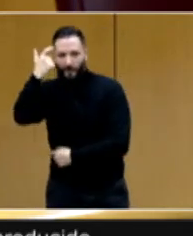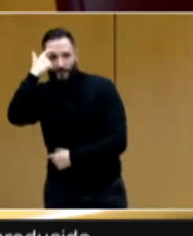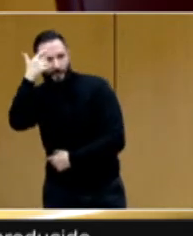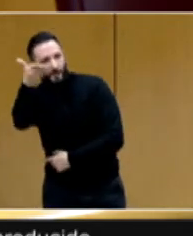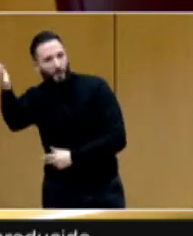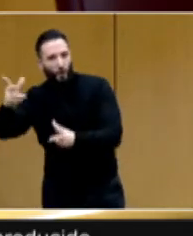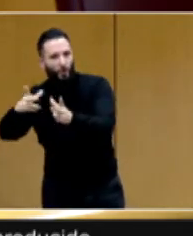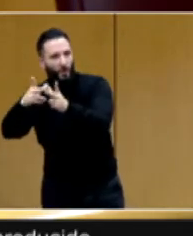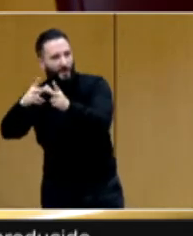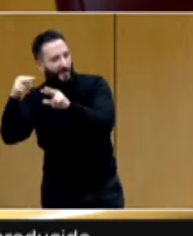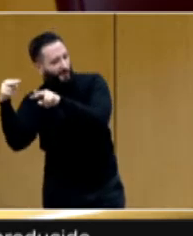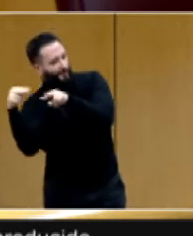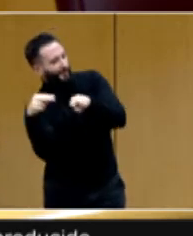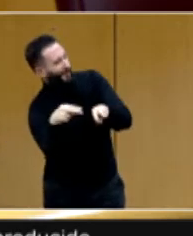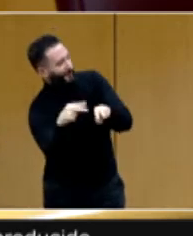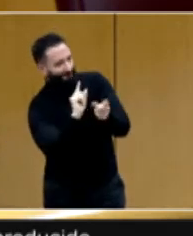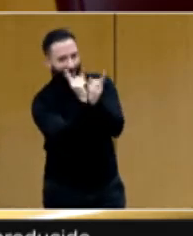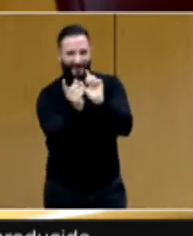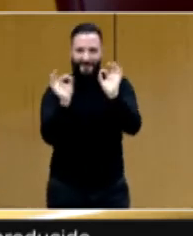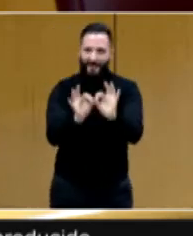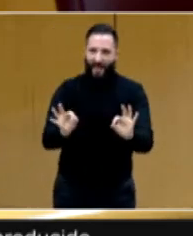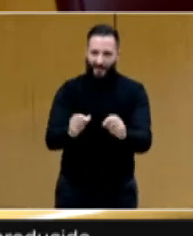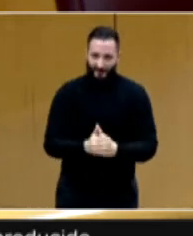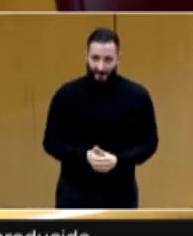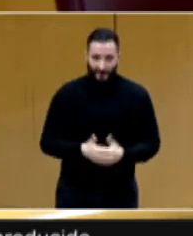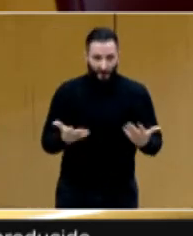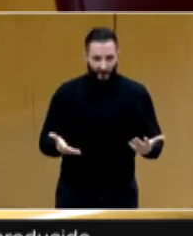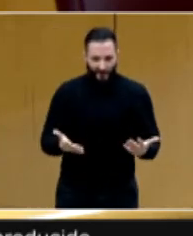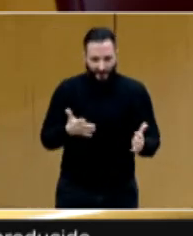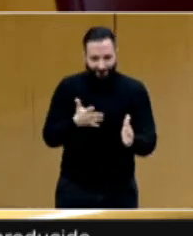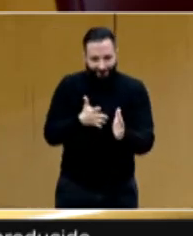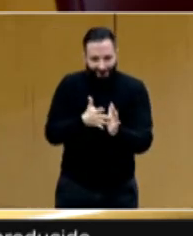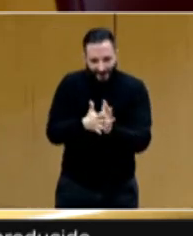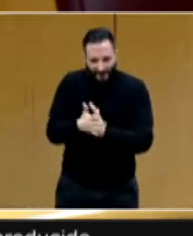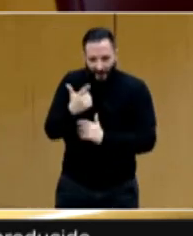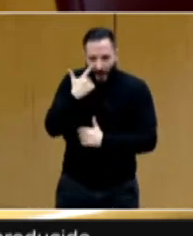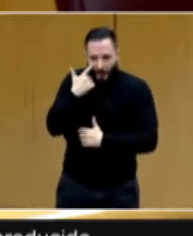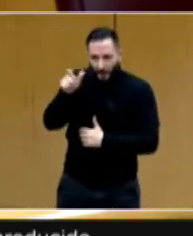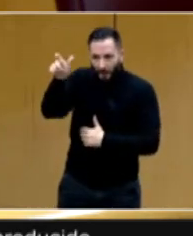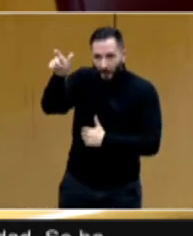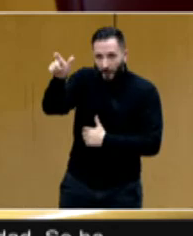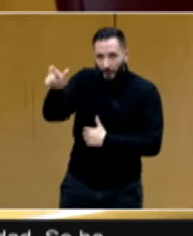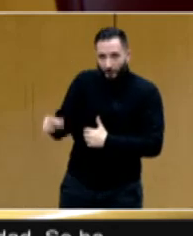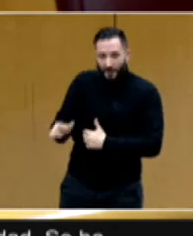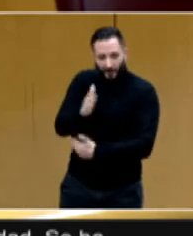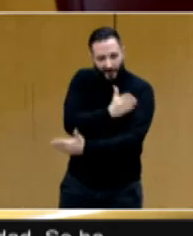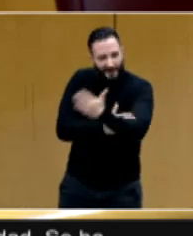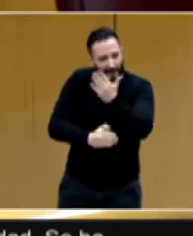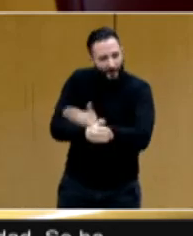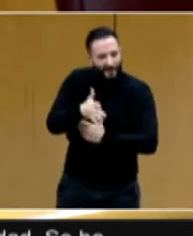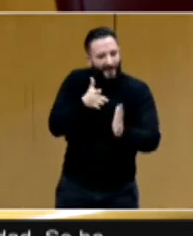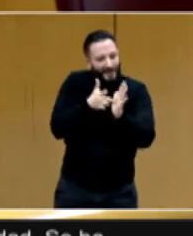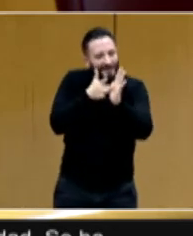que tenemos cada ser humano de lo que es o significa tener delante a una persona con discapacidad